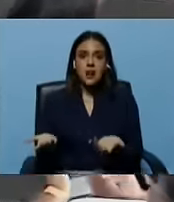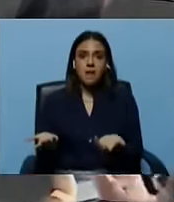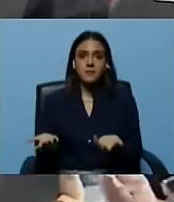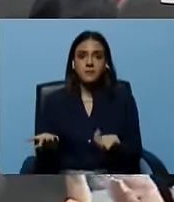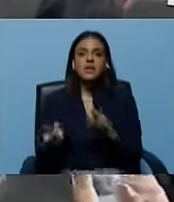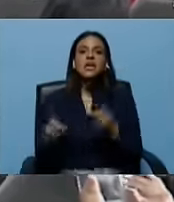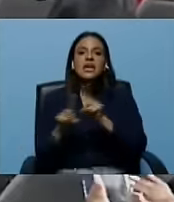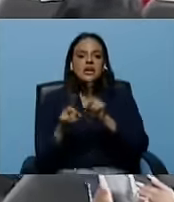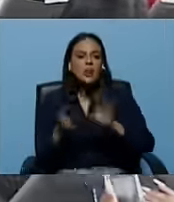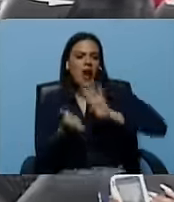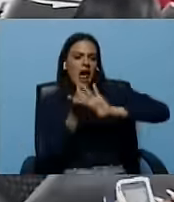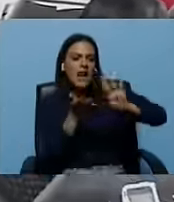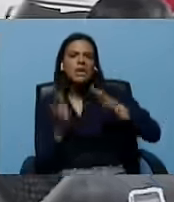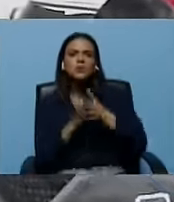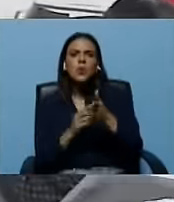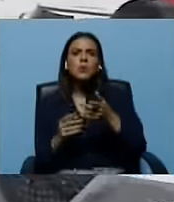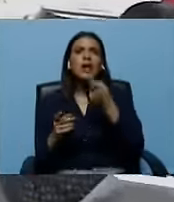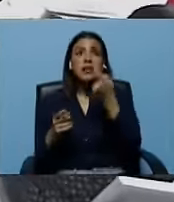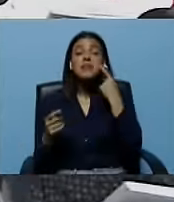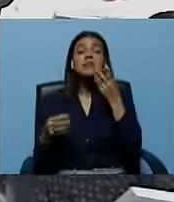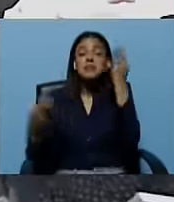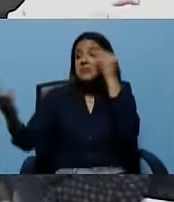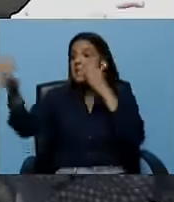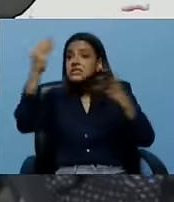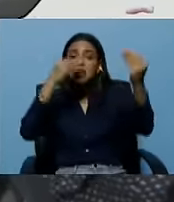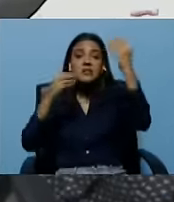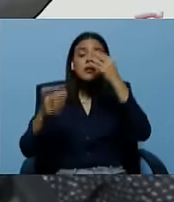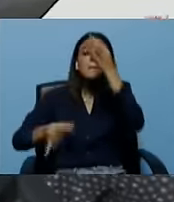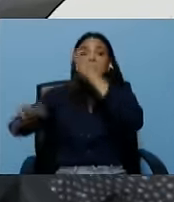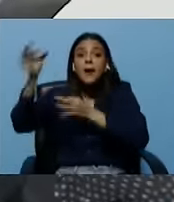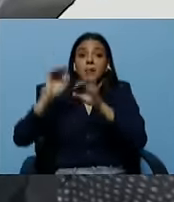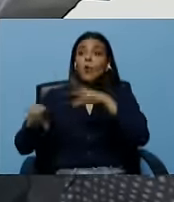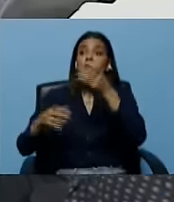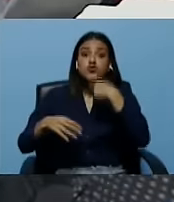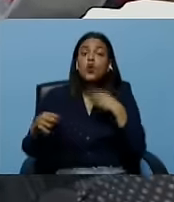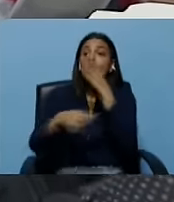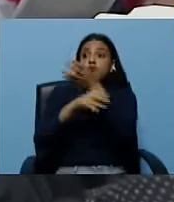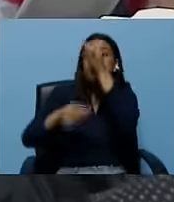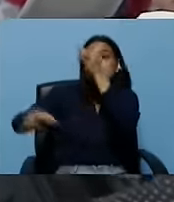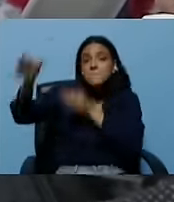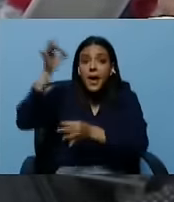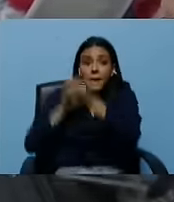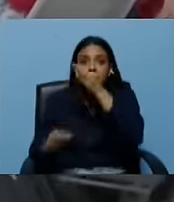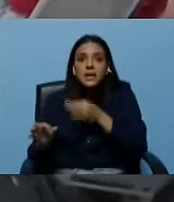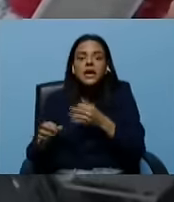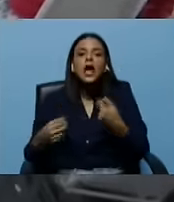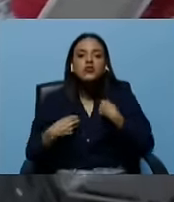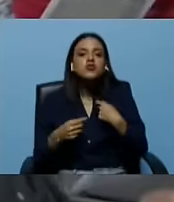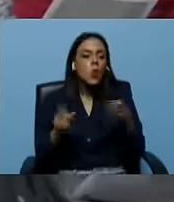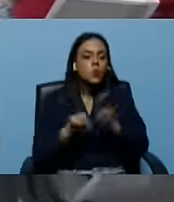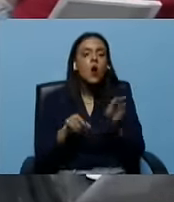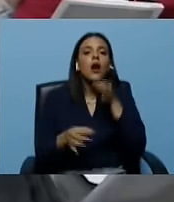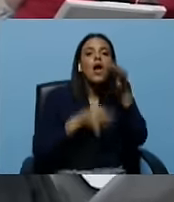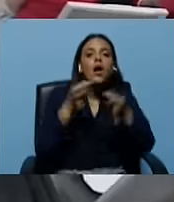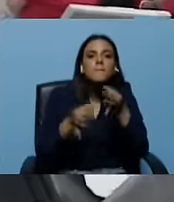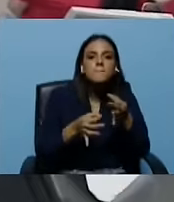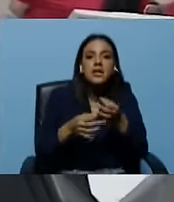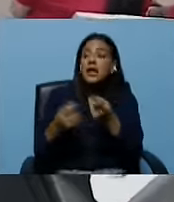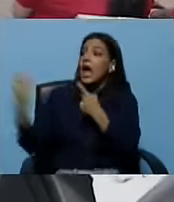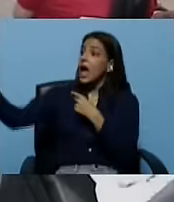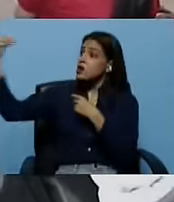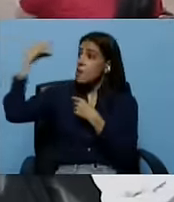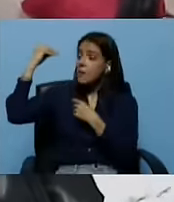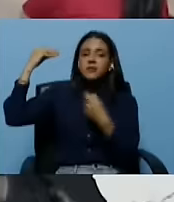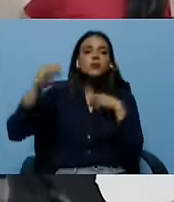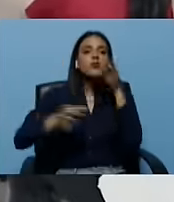Aleja las energías negativas. Dicen, pues, yo cuento lo que me cuentan a mí. No lo digo yo, me lo